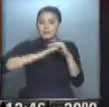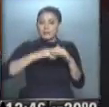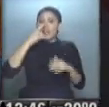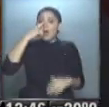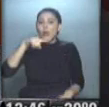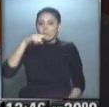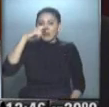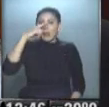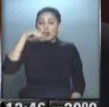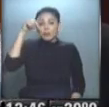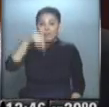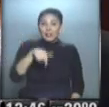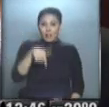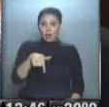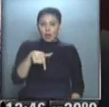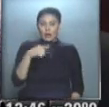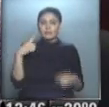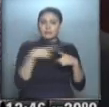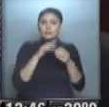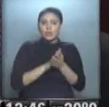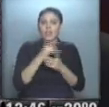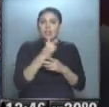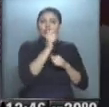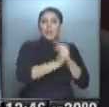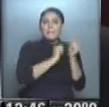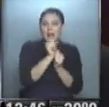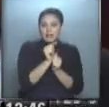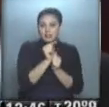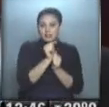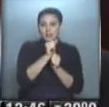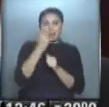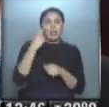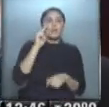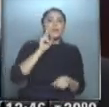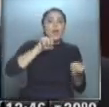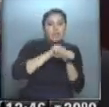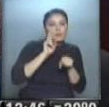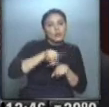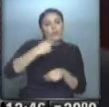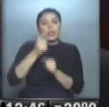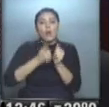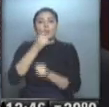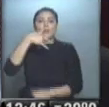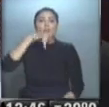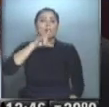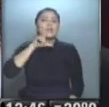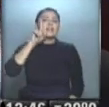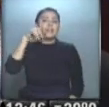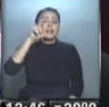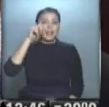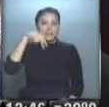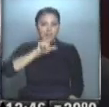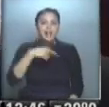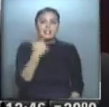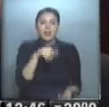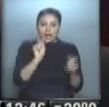última, la que discutimos, la que está controvertida de Multicanal y Cablevisión, que es la consecuencia de una serie de procesos, de procedimientos, de